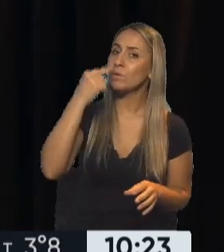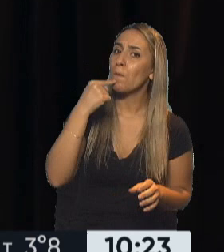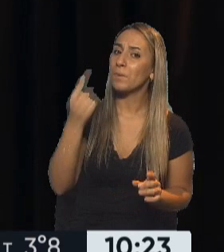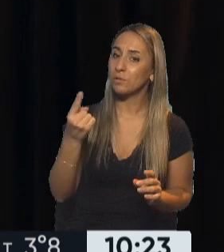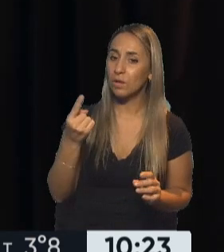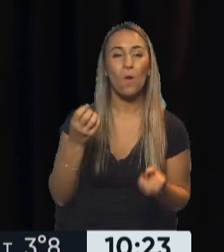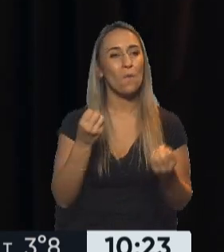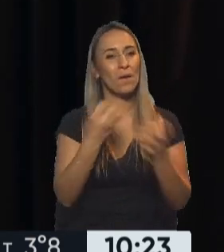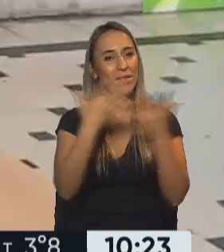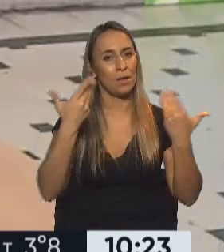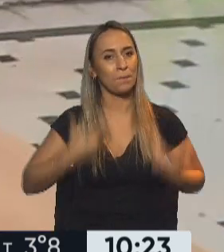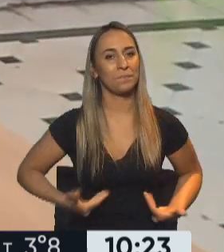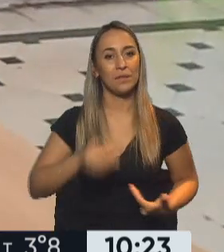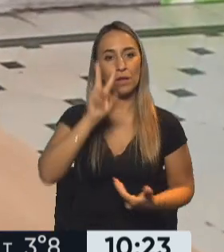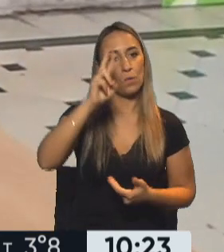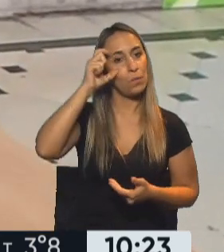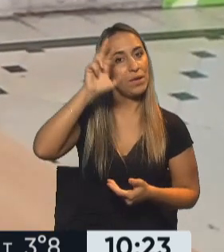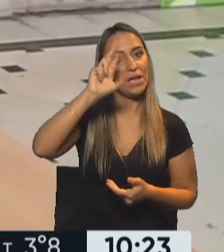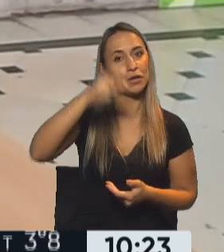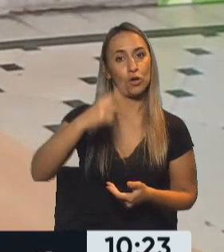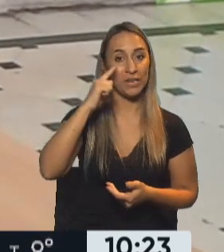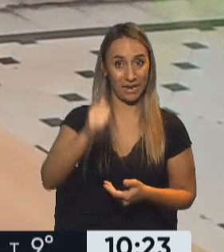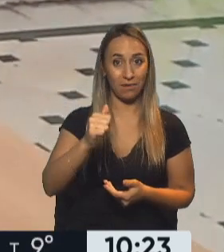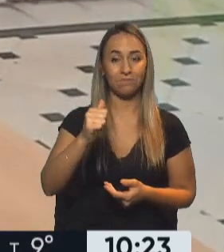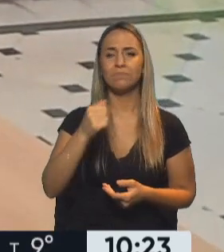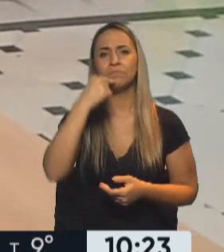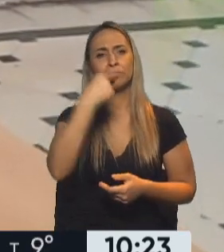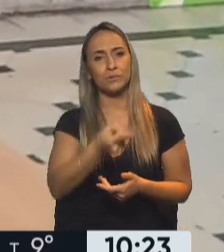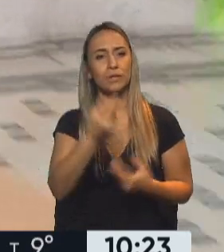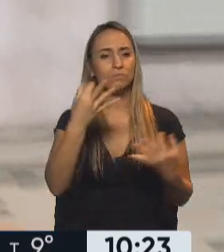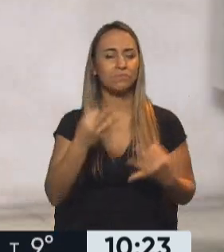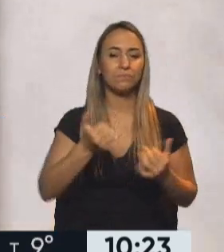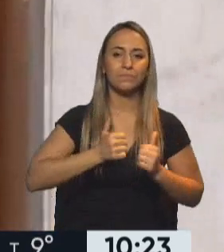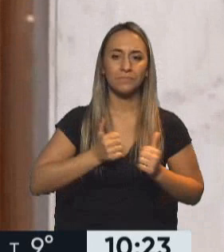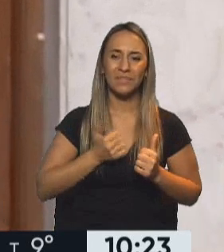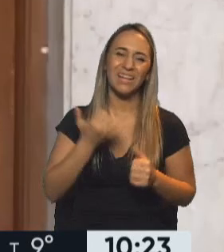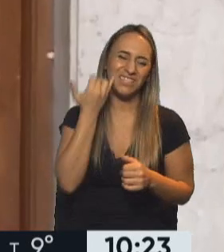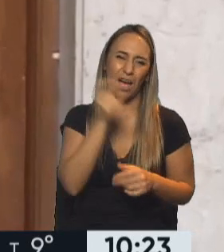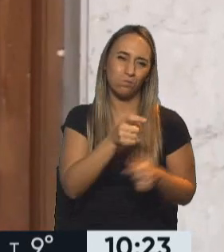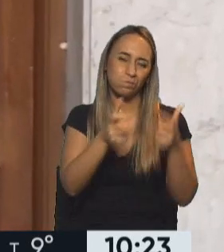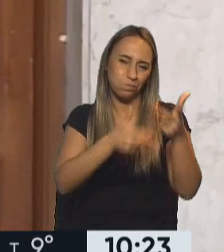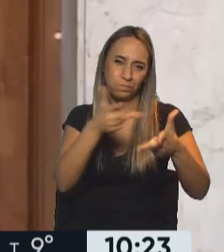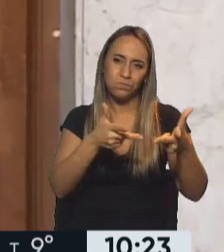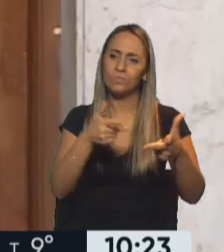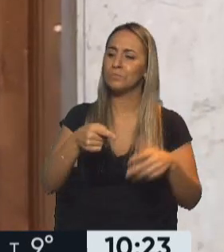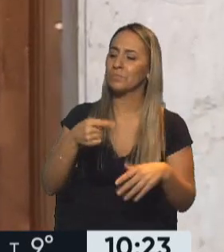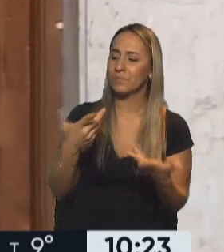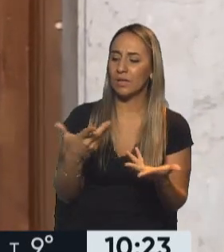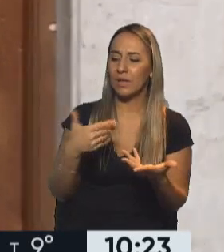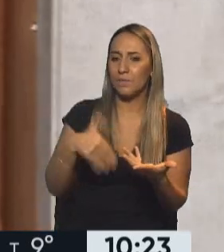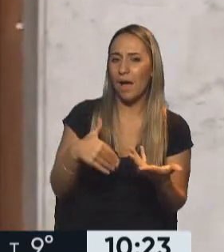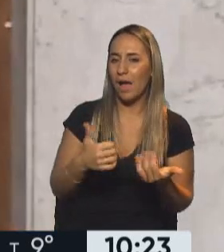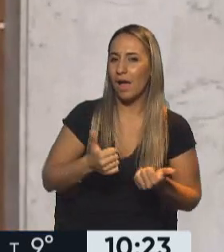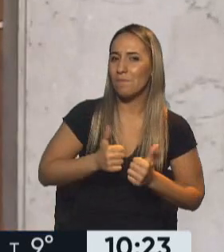día, gobernador. Verónica Bustos, de Radio Provincia. Preguntarle, bueno, las expectativas, un poco ya lo viene diciendo, y dónde va a esperar